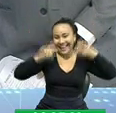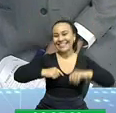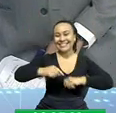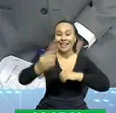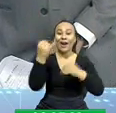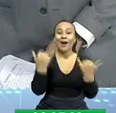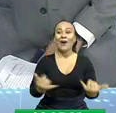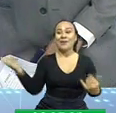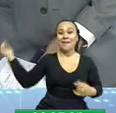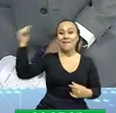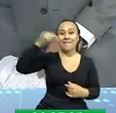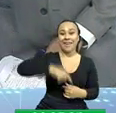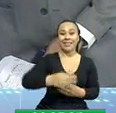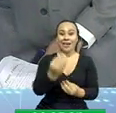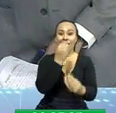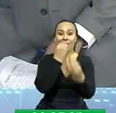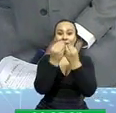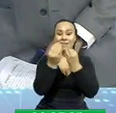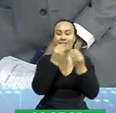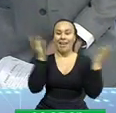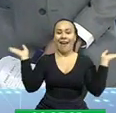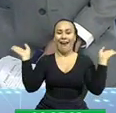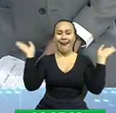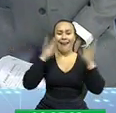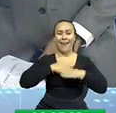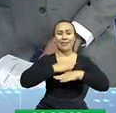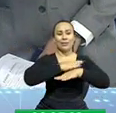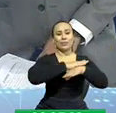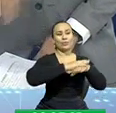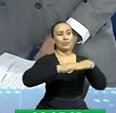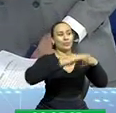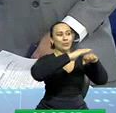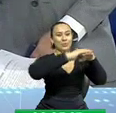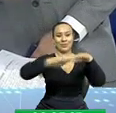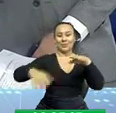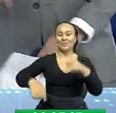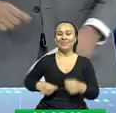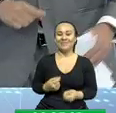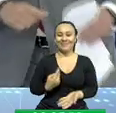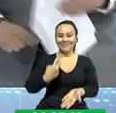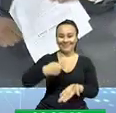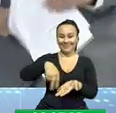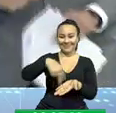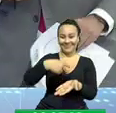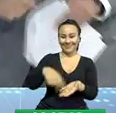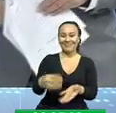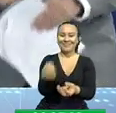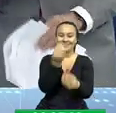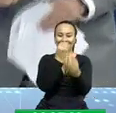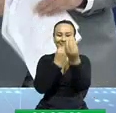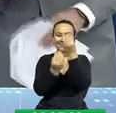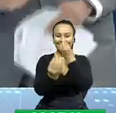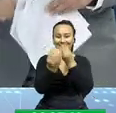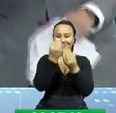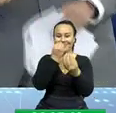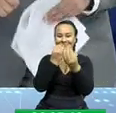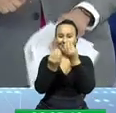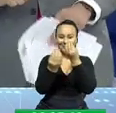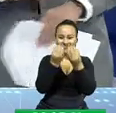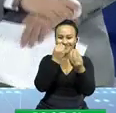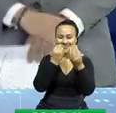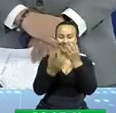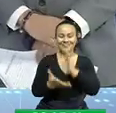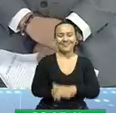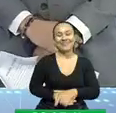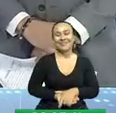¿Cómo? Más luego. Aguántate, ñaño, que estamos, ¿eh? A comer. A comer. A comer. Sí,